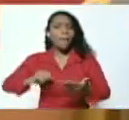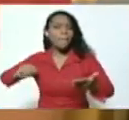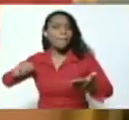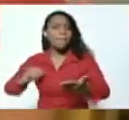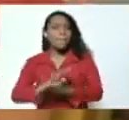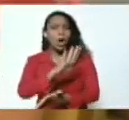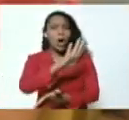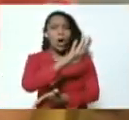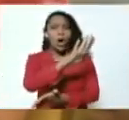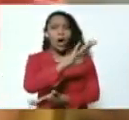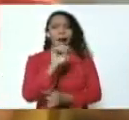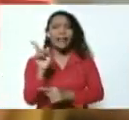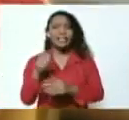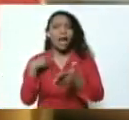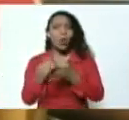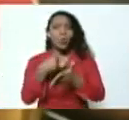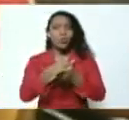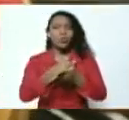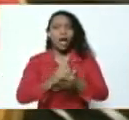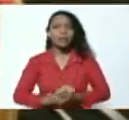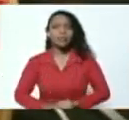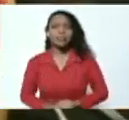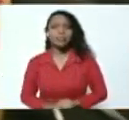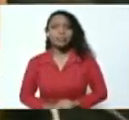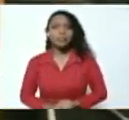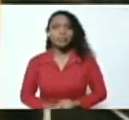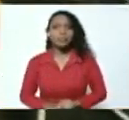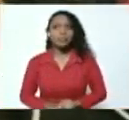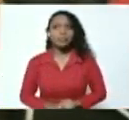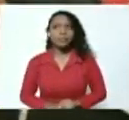impulsa en esta lucha.